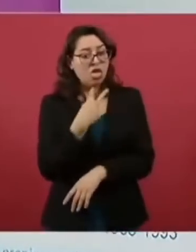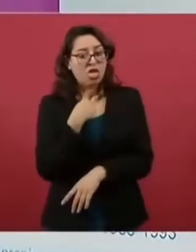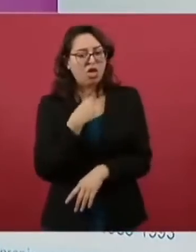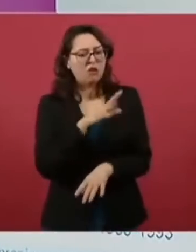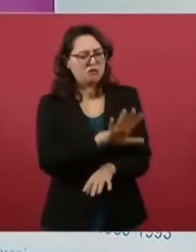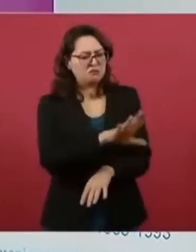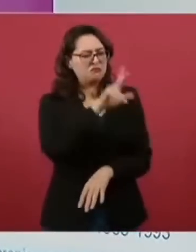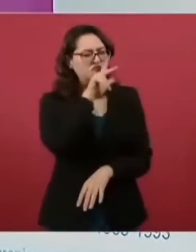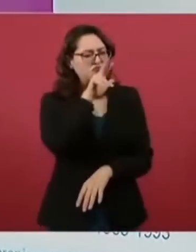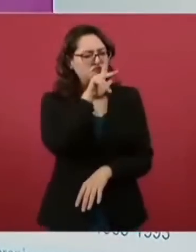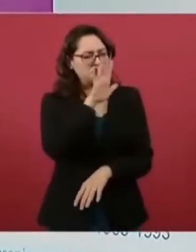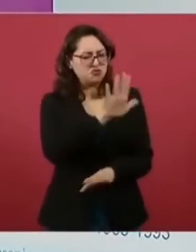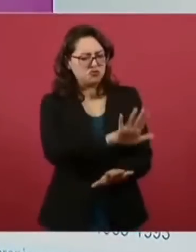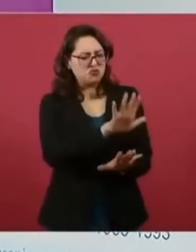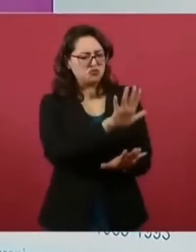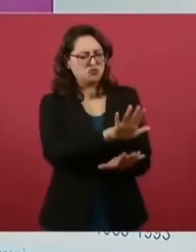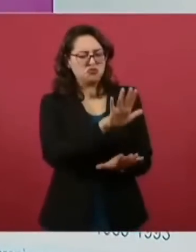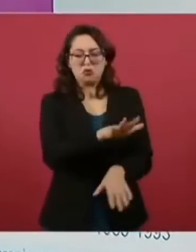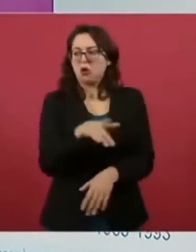de la fiesta